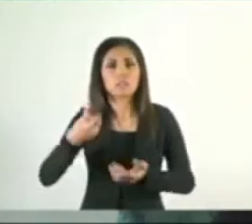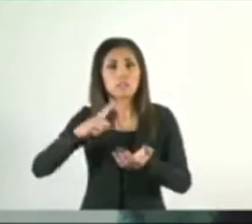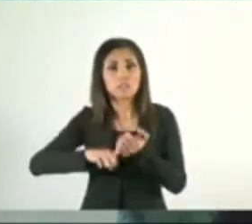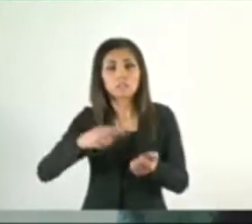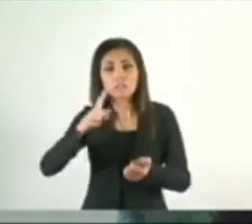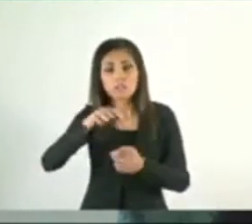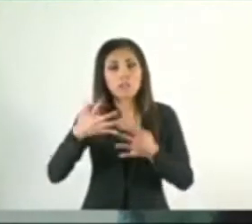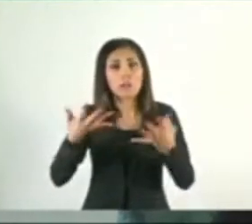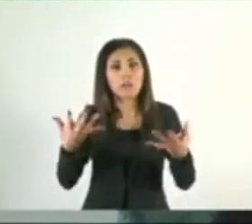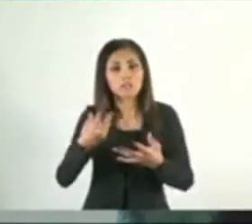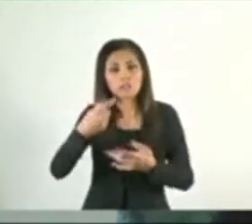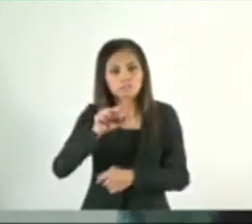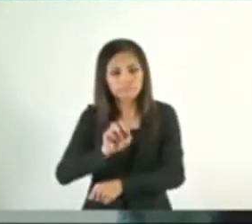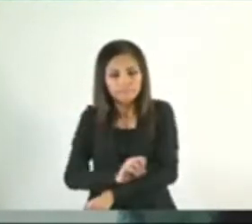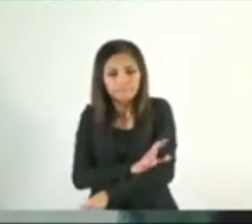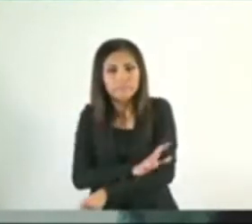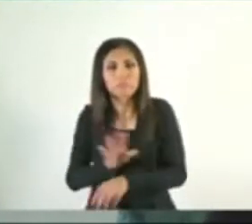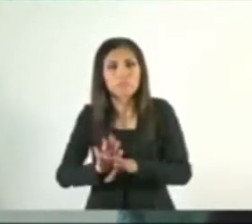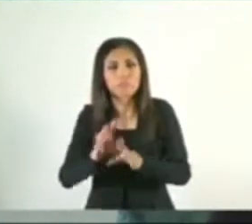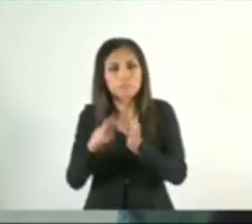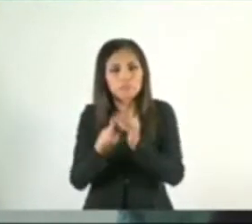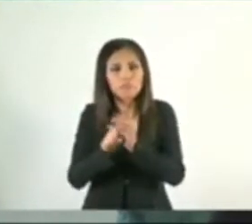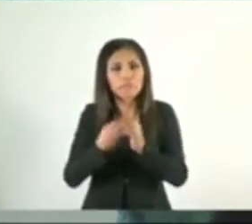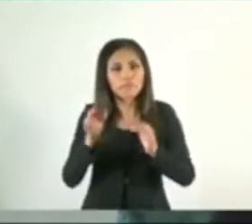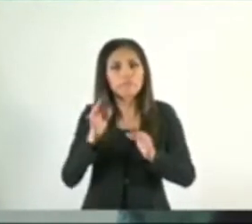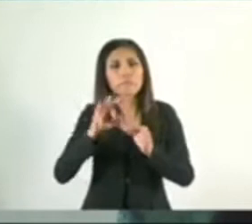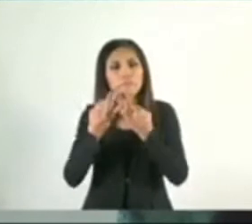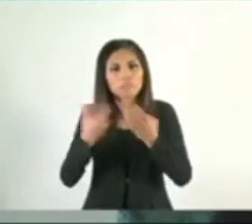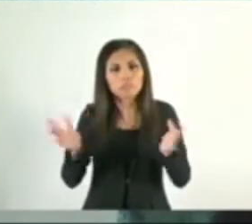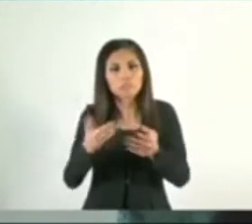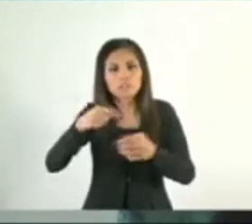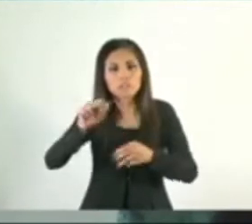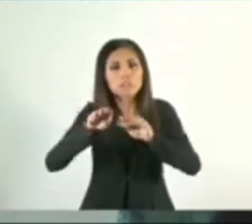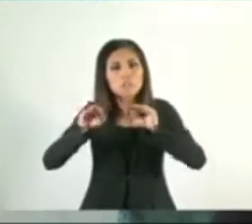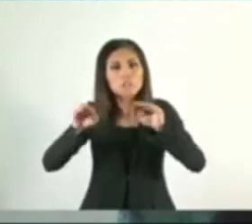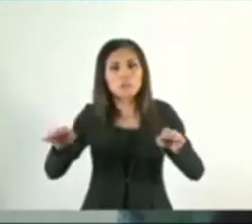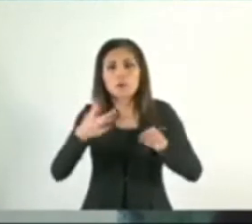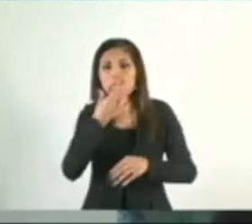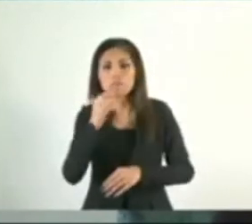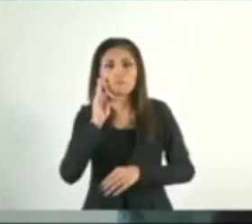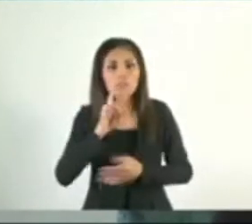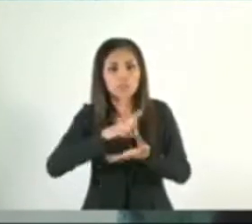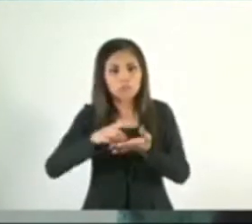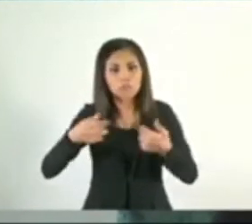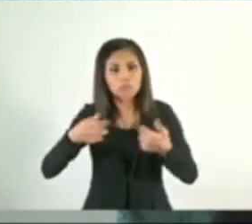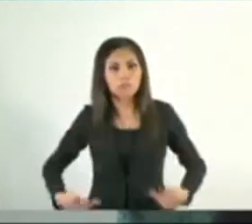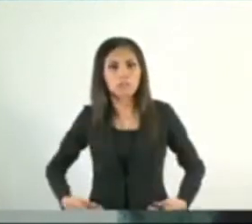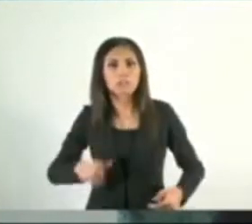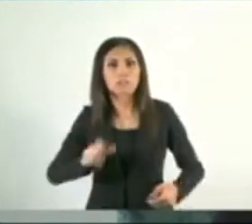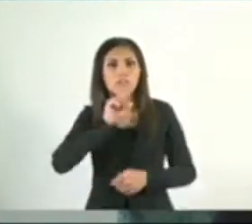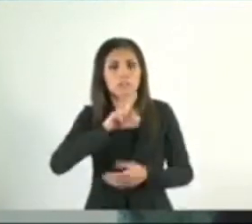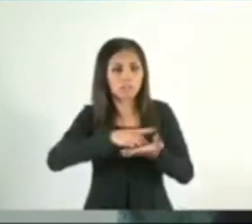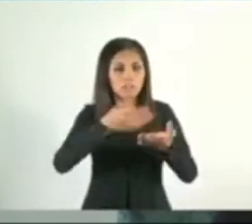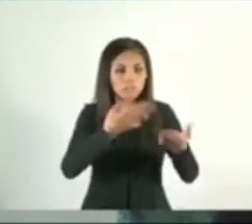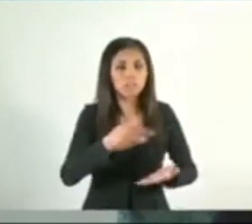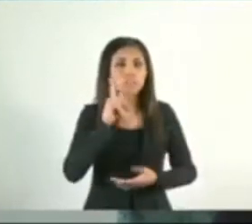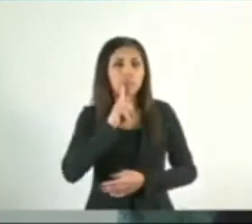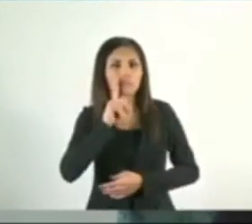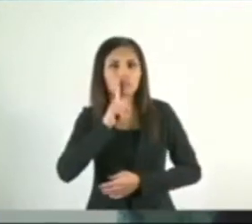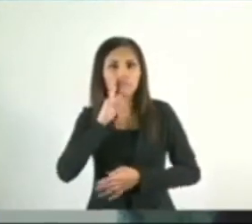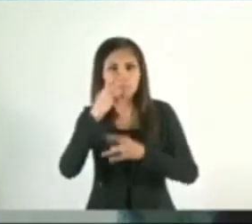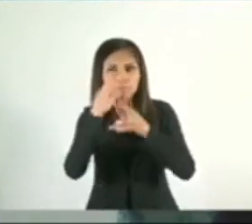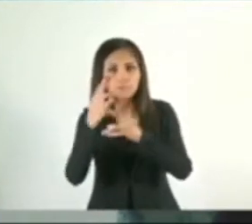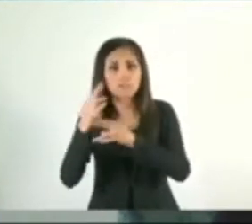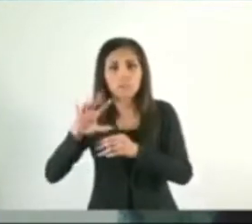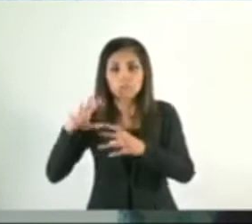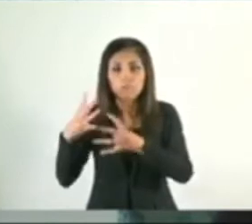de sensibilización, capacitación y formación en materia de igualdad de género, derechos humanos y derechos de las mujeres, sumando en lo que va del año